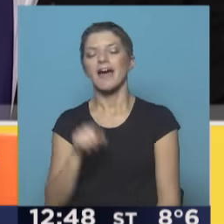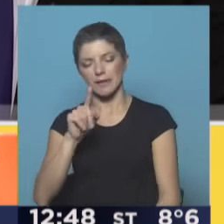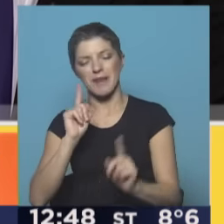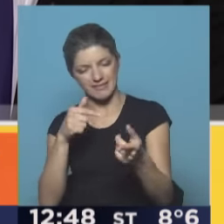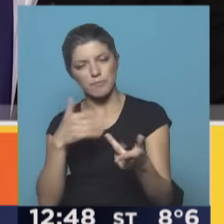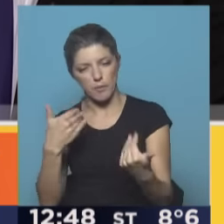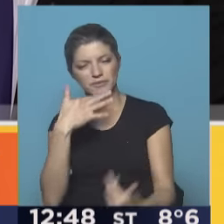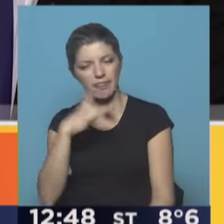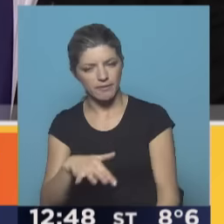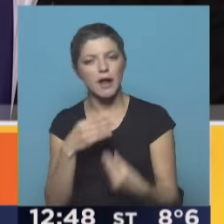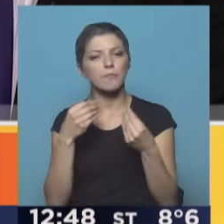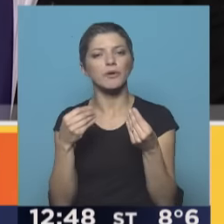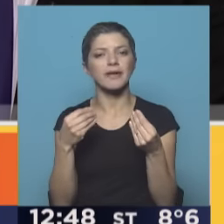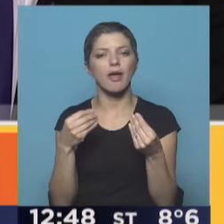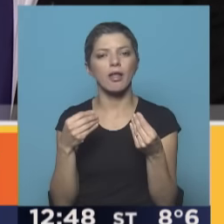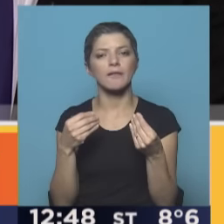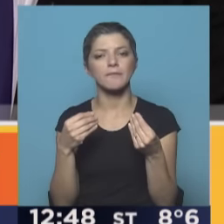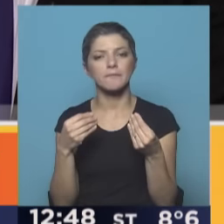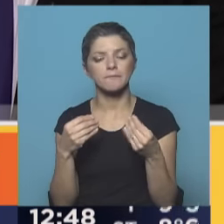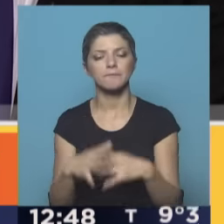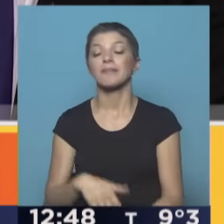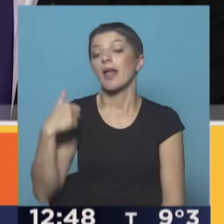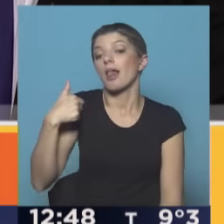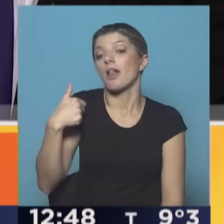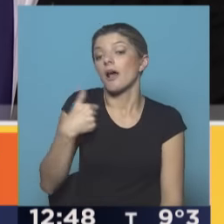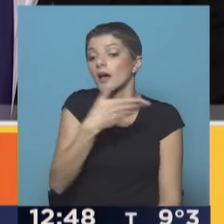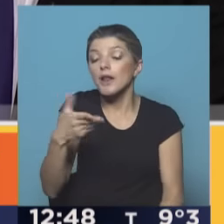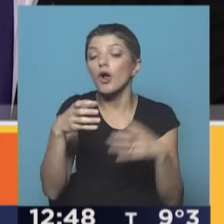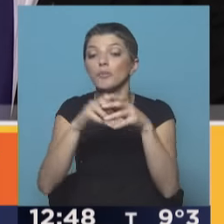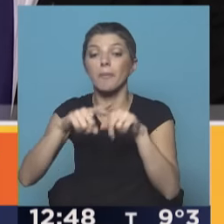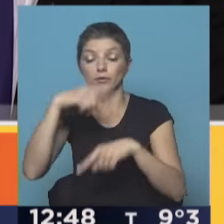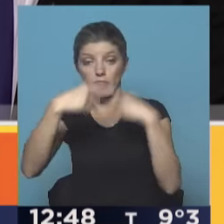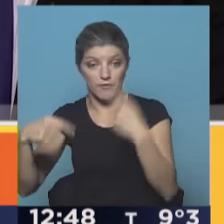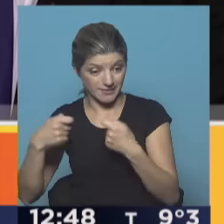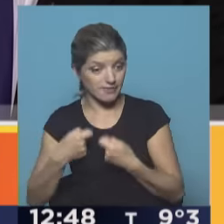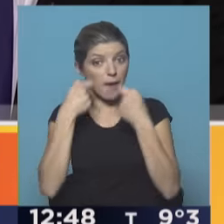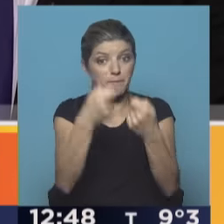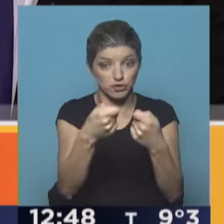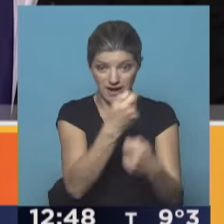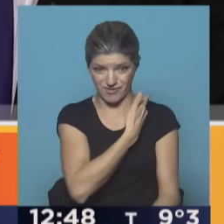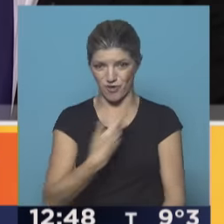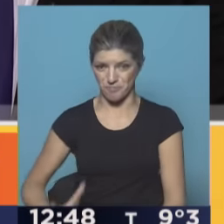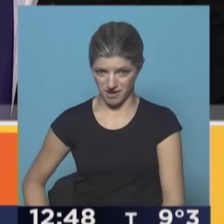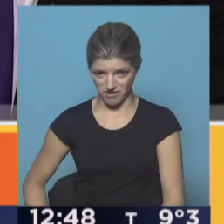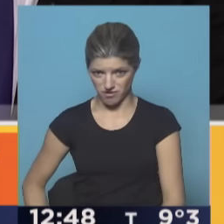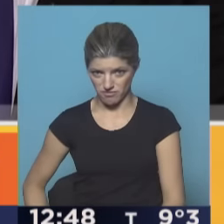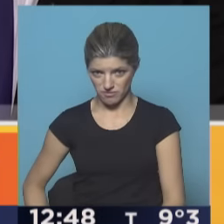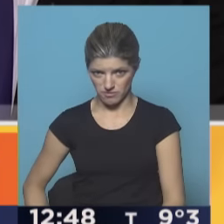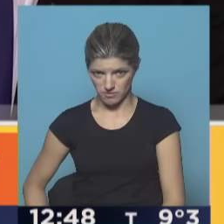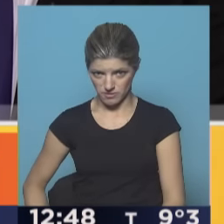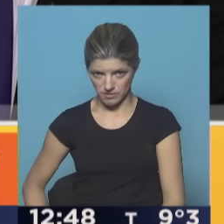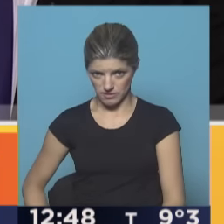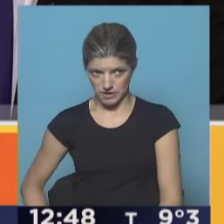también porque en general los las fuerzas políticas salieron a respaldar al gobierno nadie levantó